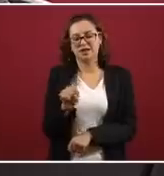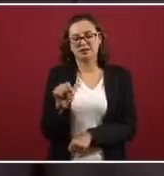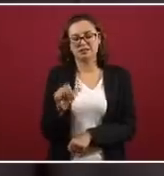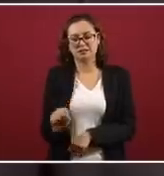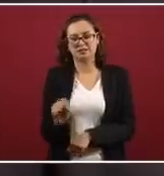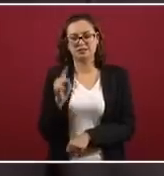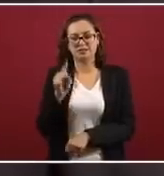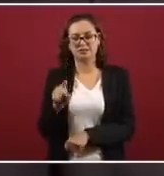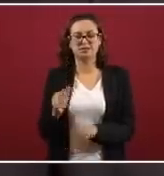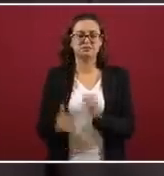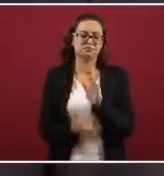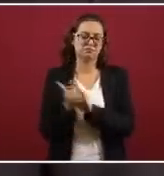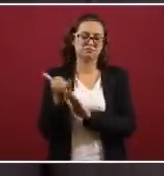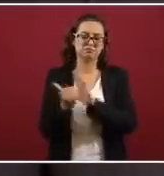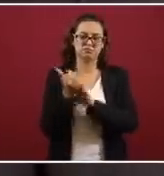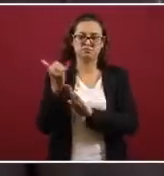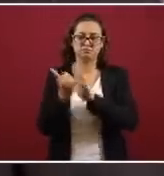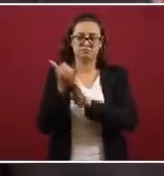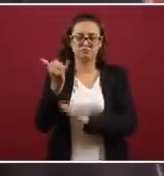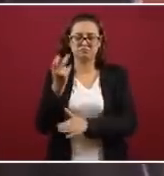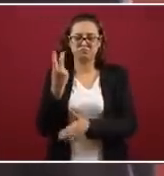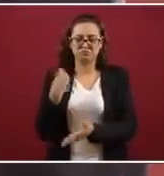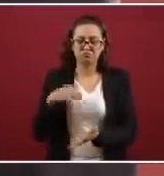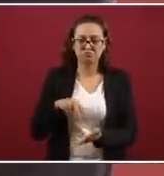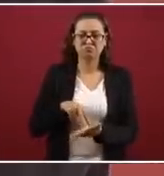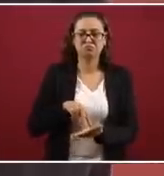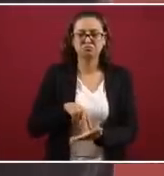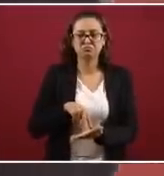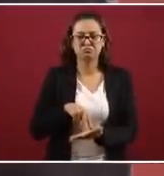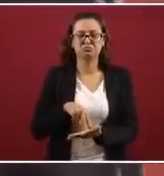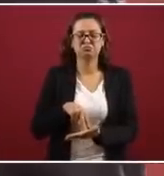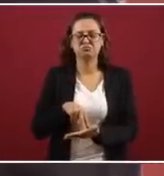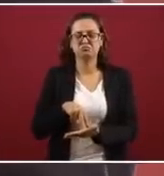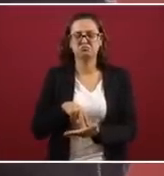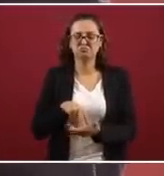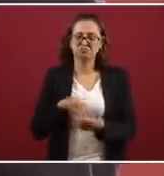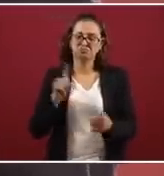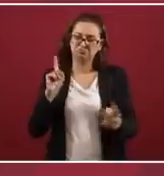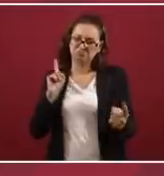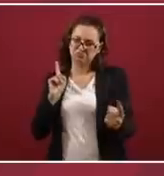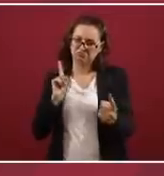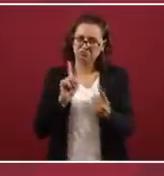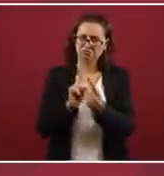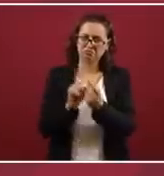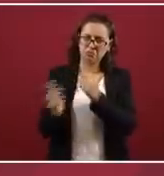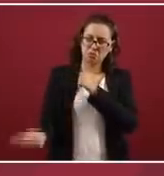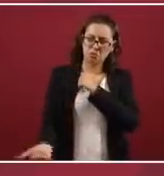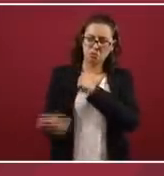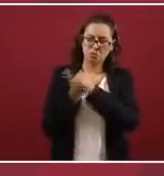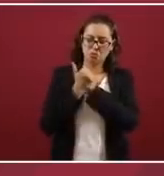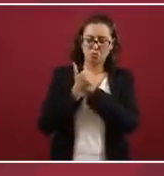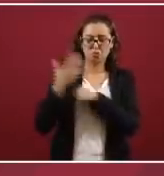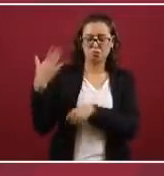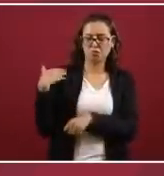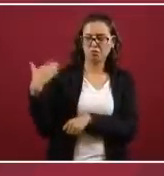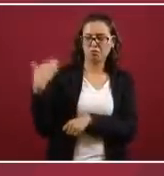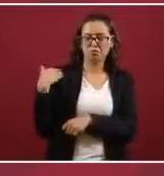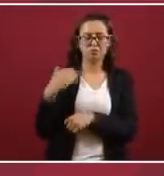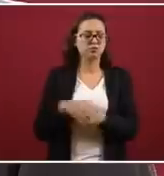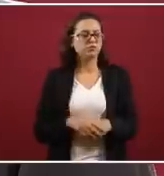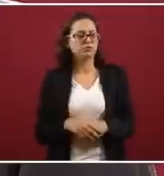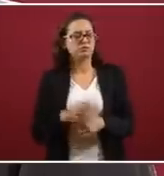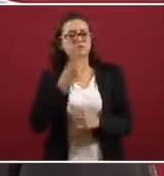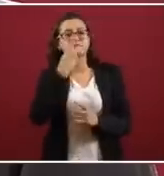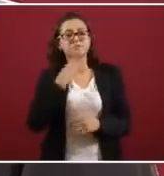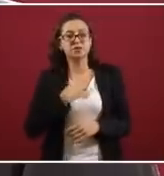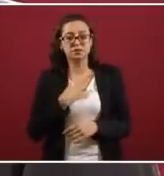de la construcción, se paró y fue donde estaba sentado en el avión a decirme